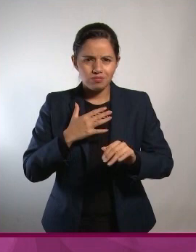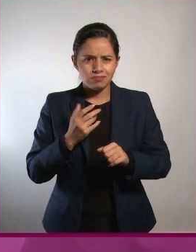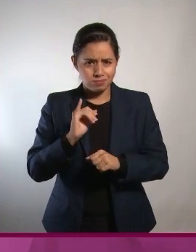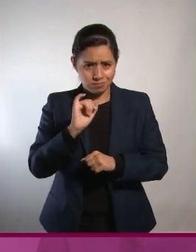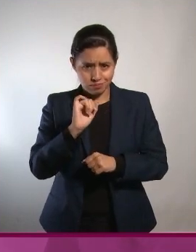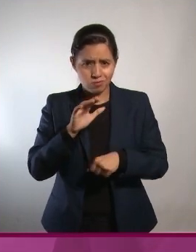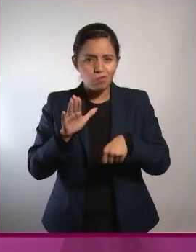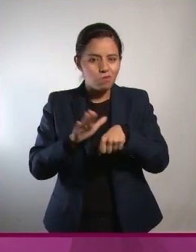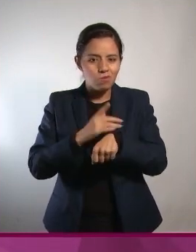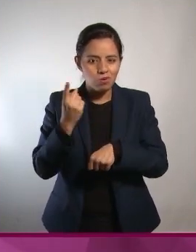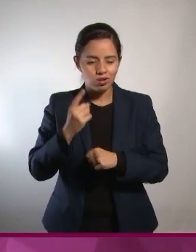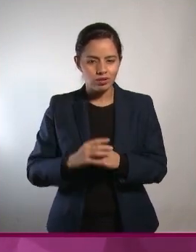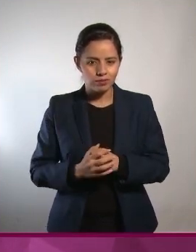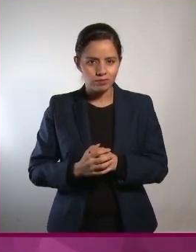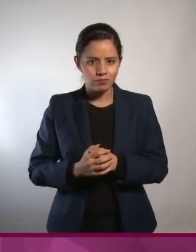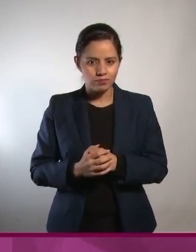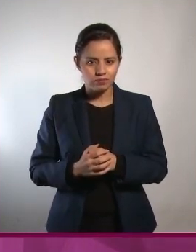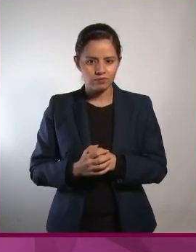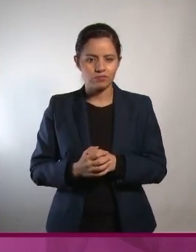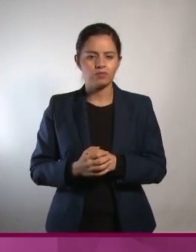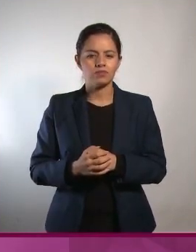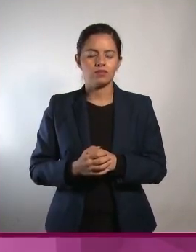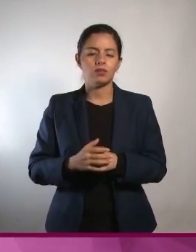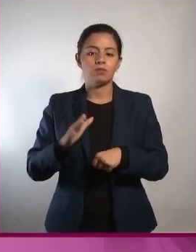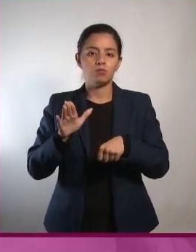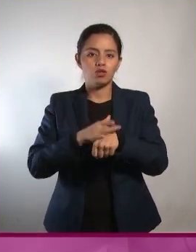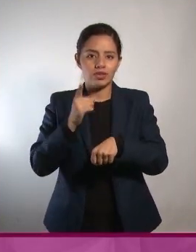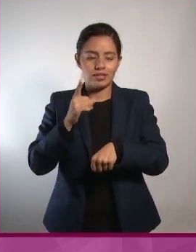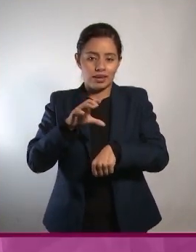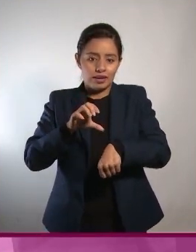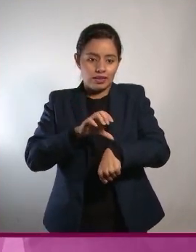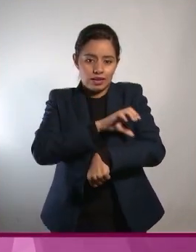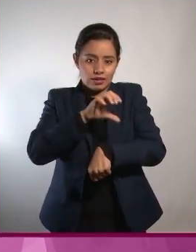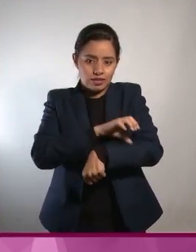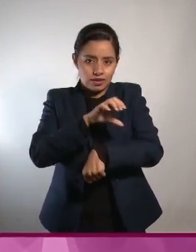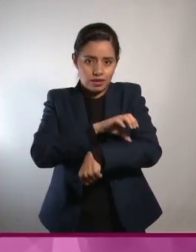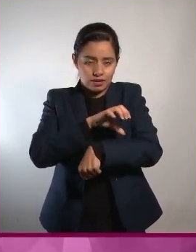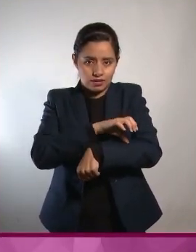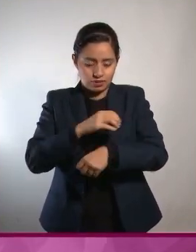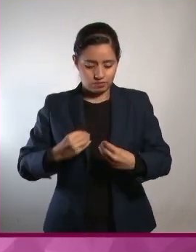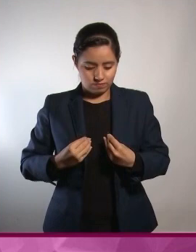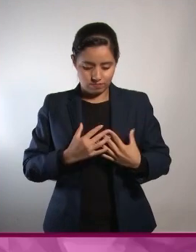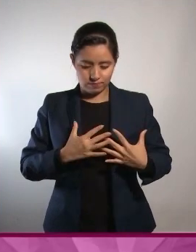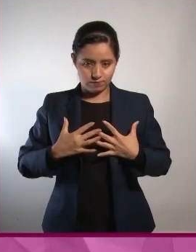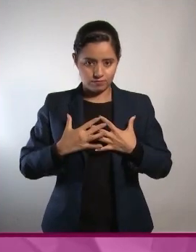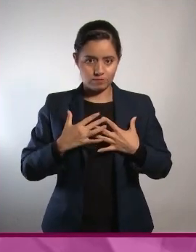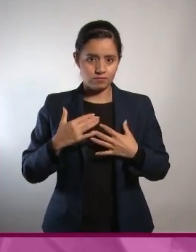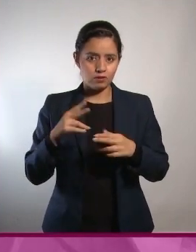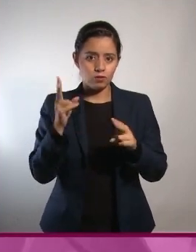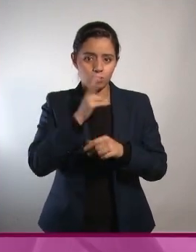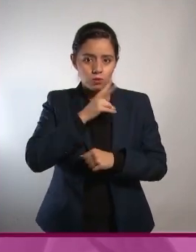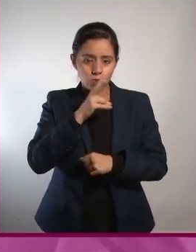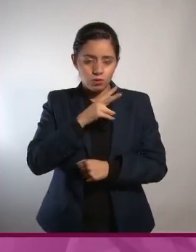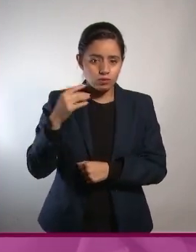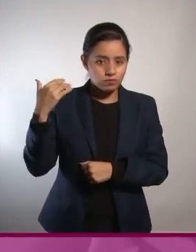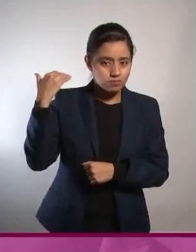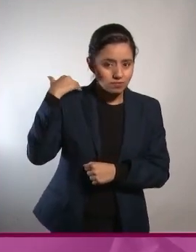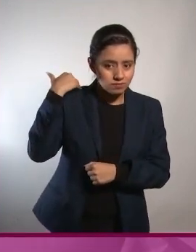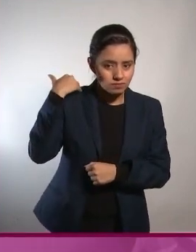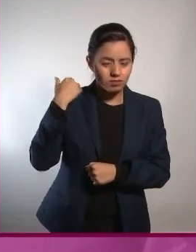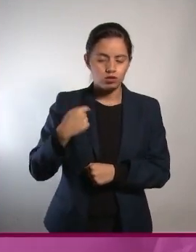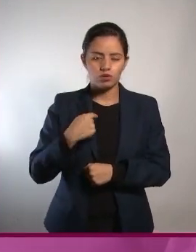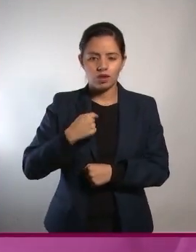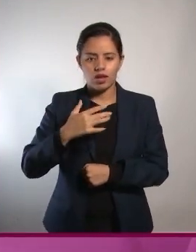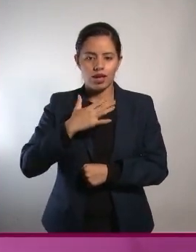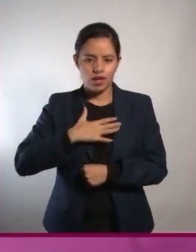Sí, porque no llega energía suficiente a mis pulmones y a mis músculos y hacen que me canse más rápido. Sí me ha faltado el